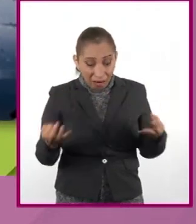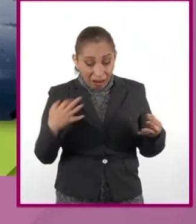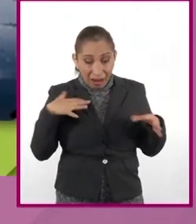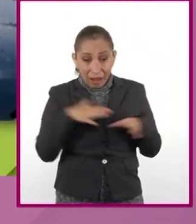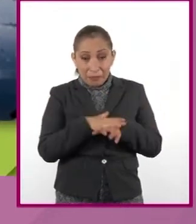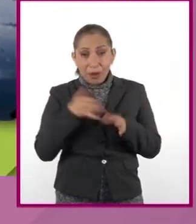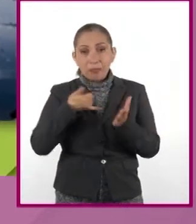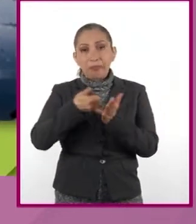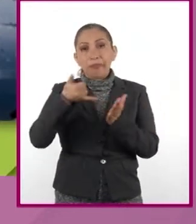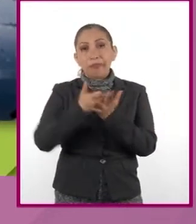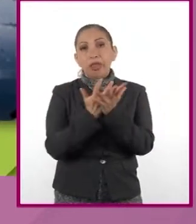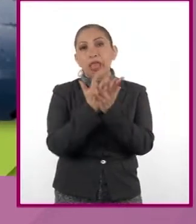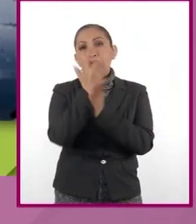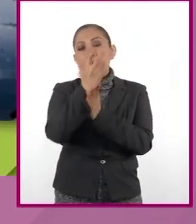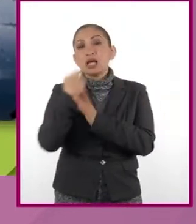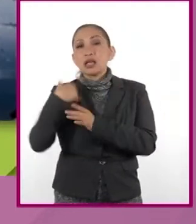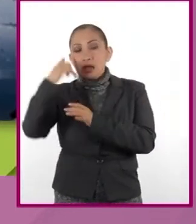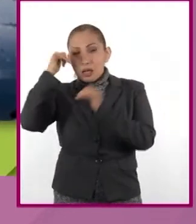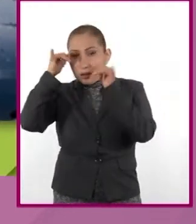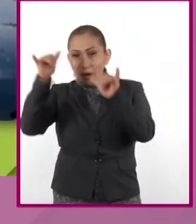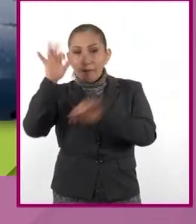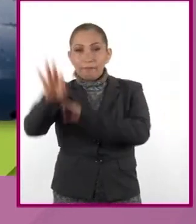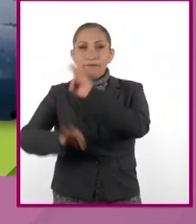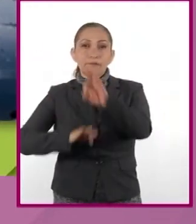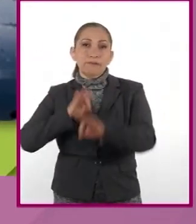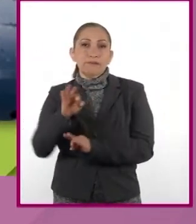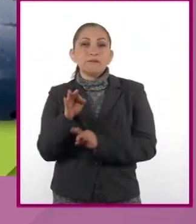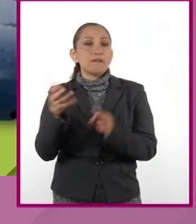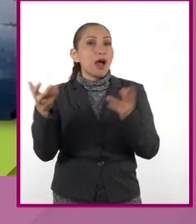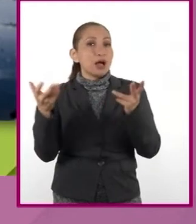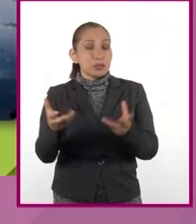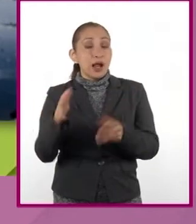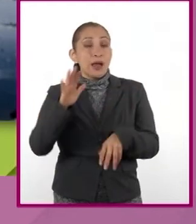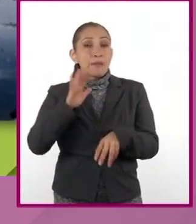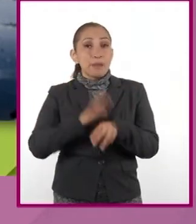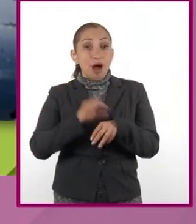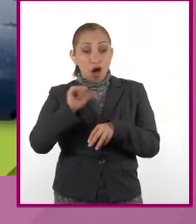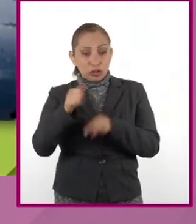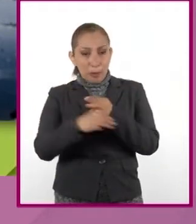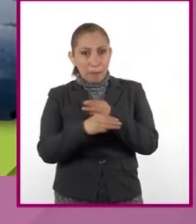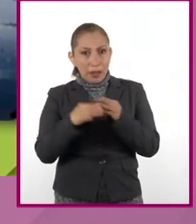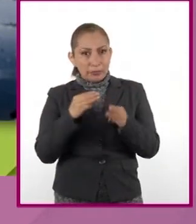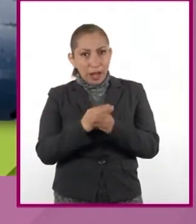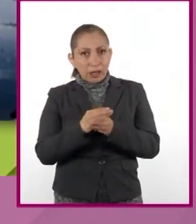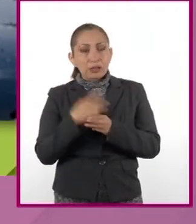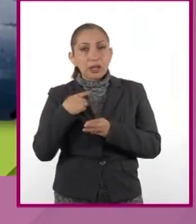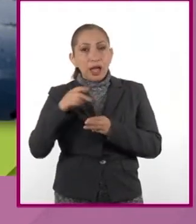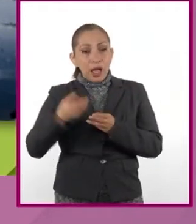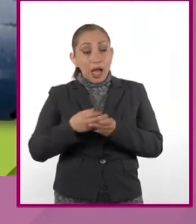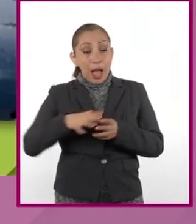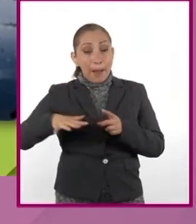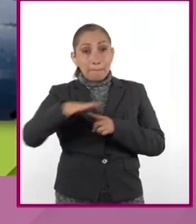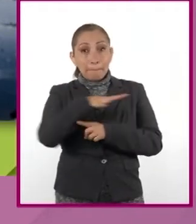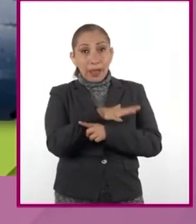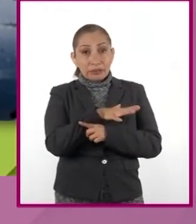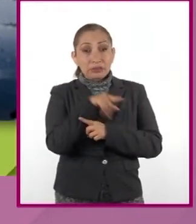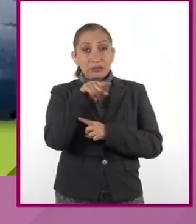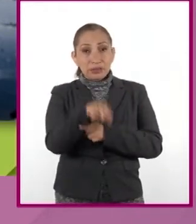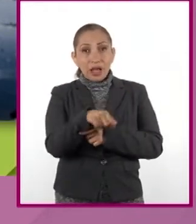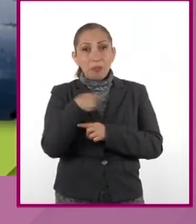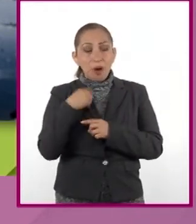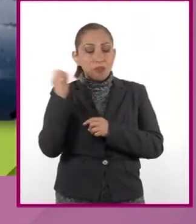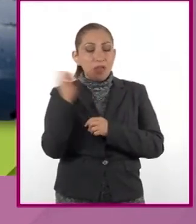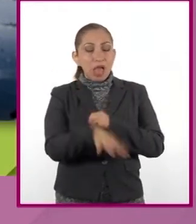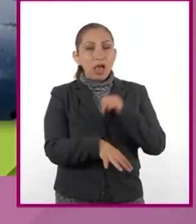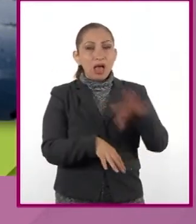la agricultura y ganadería. Producir nuevos materiales que regresamos al ambiente en forma de